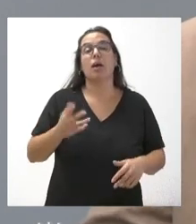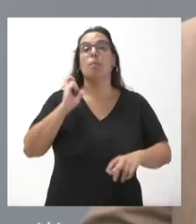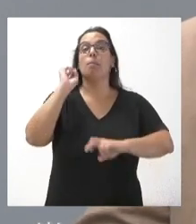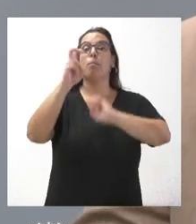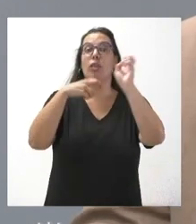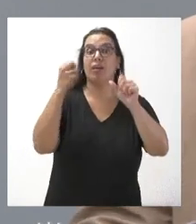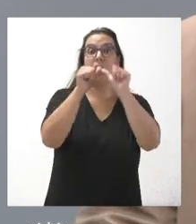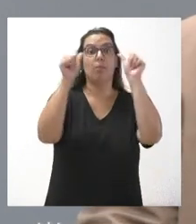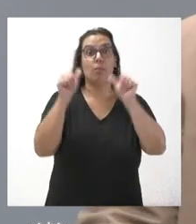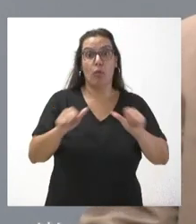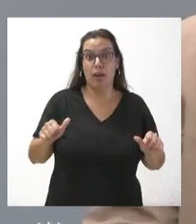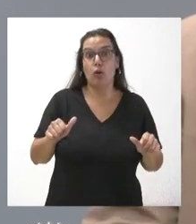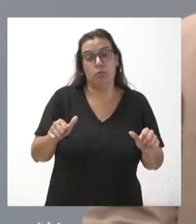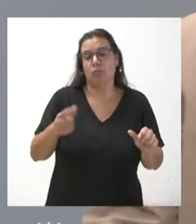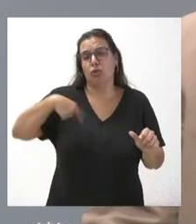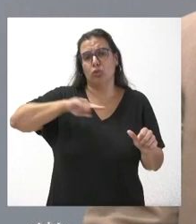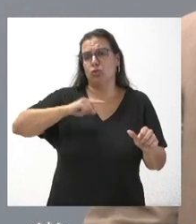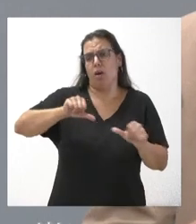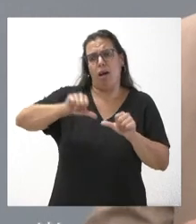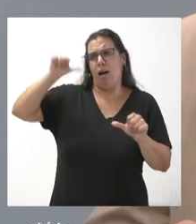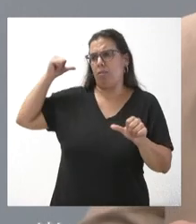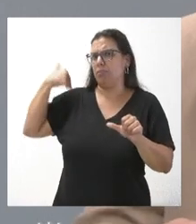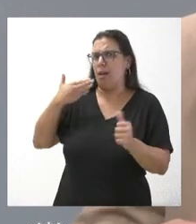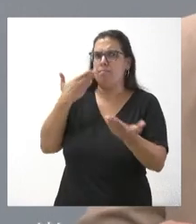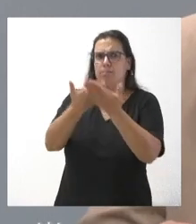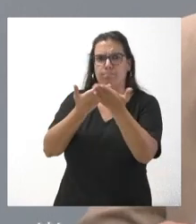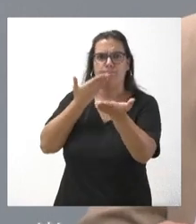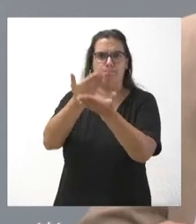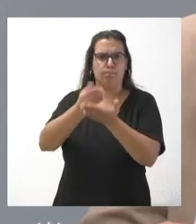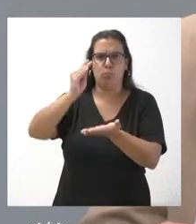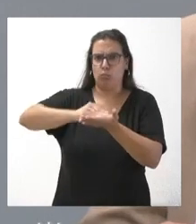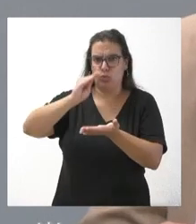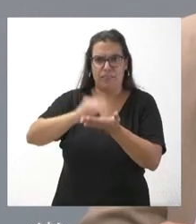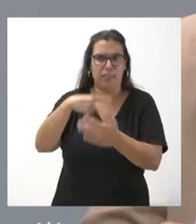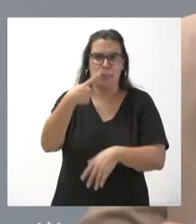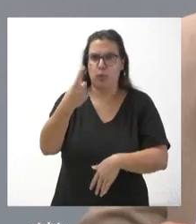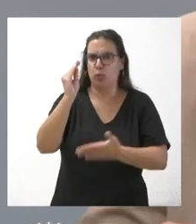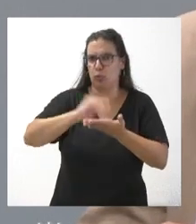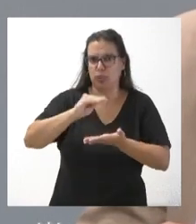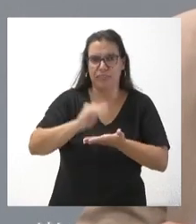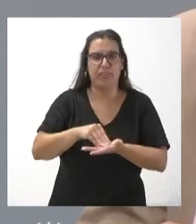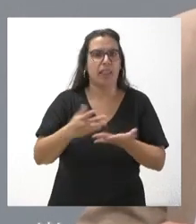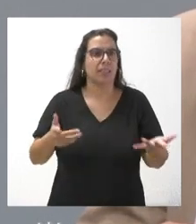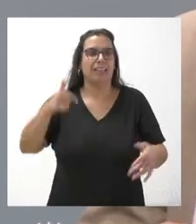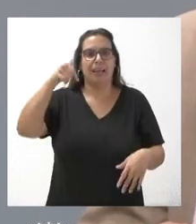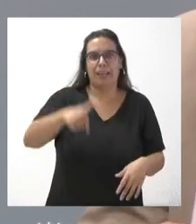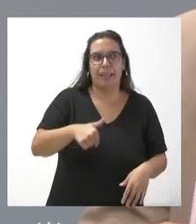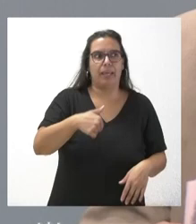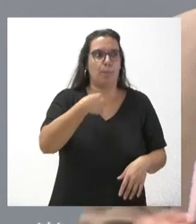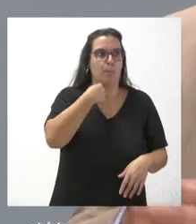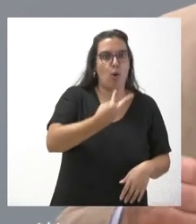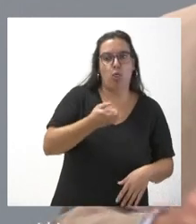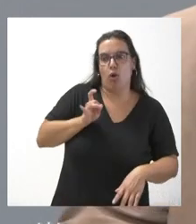este modelo, nosotros sí que veníamos insistiendo en diversas ocasiones. Lo hemos manifestado aquí por carta. Yo mismo se